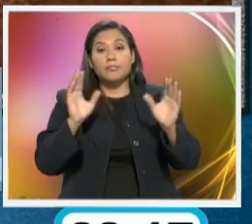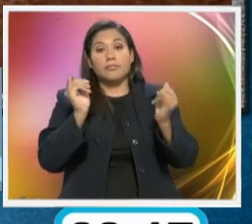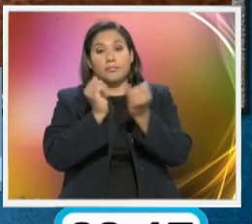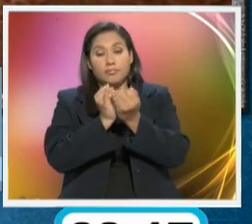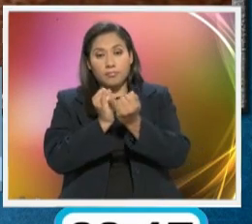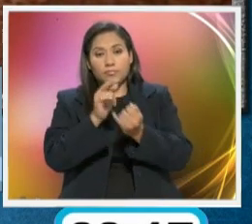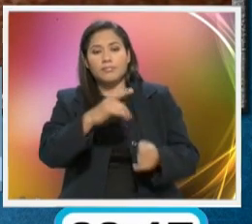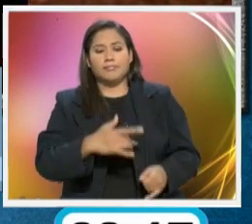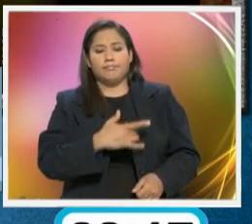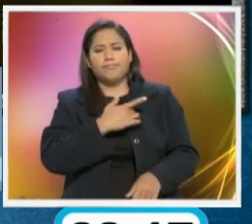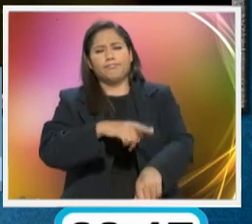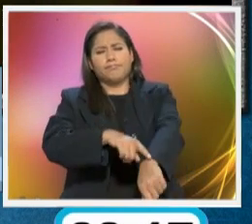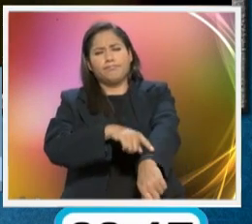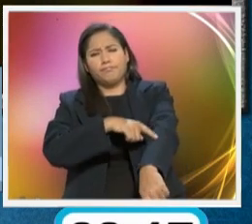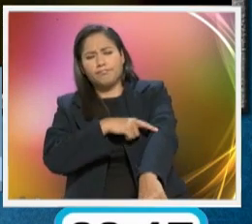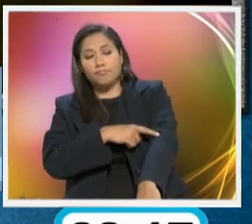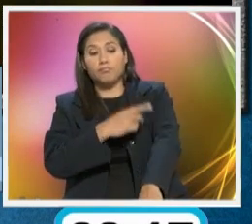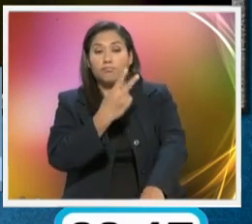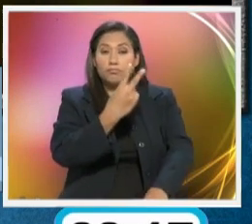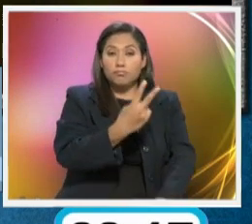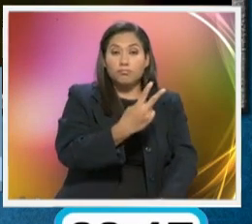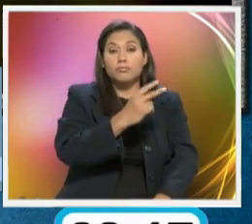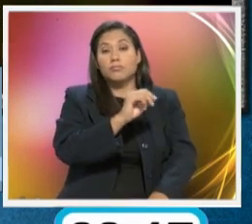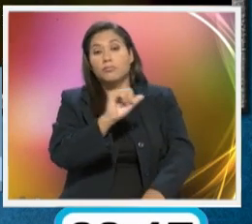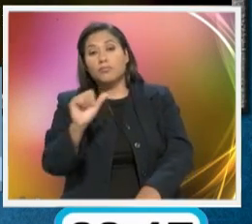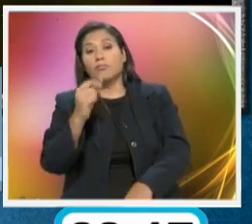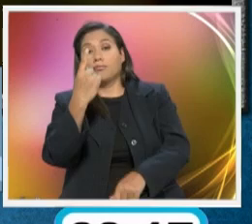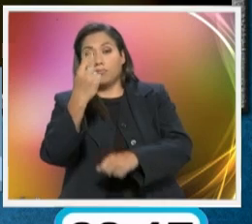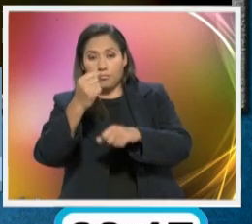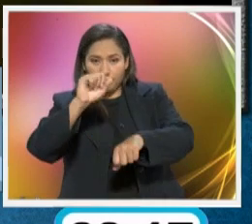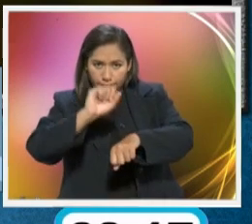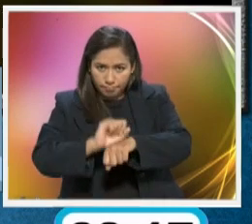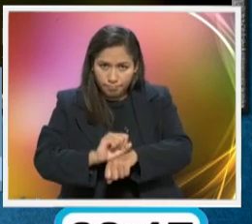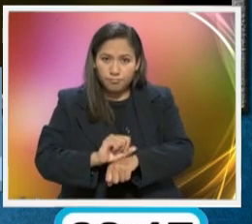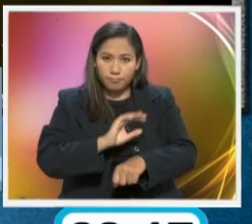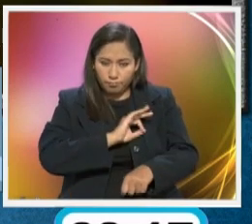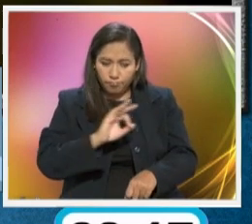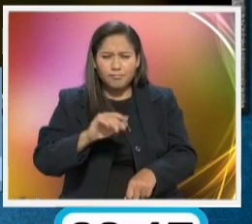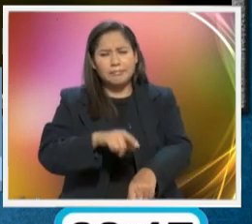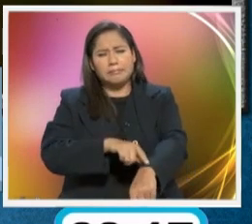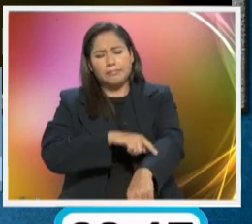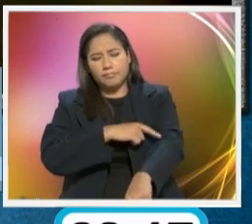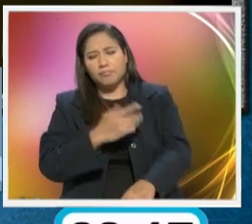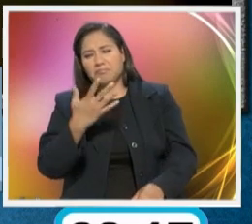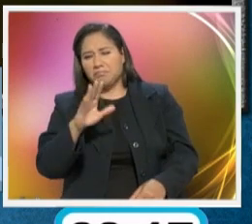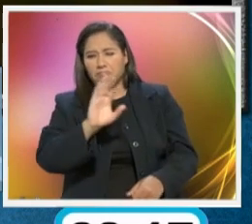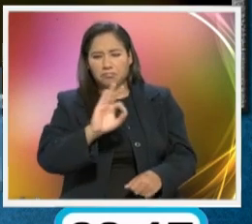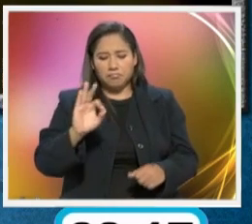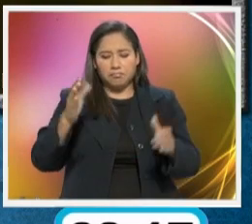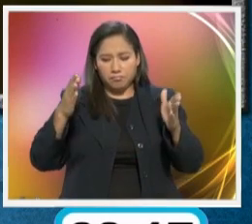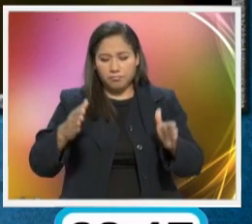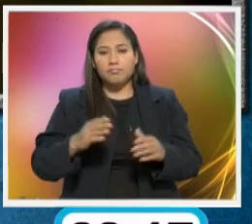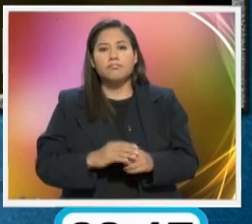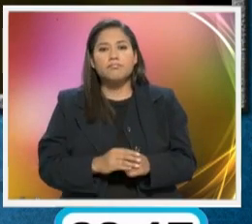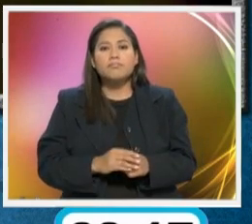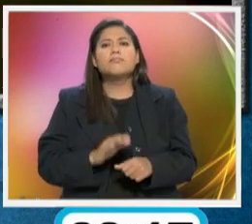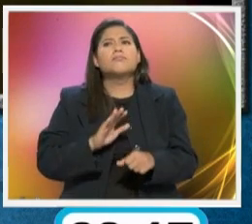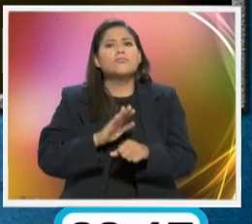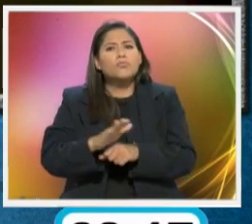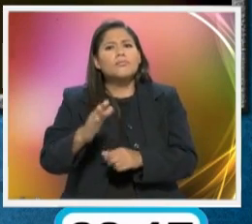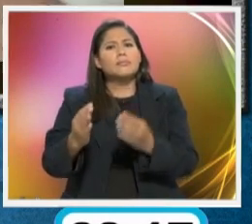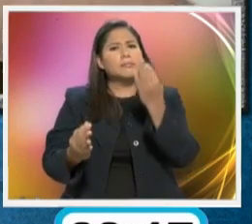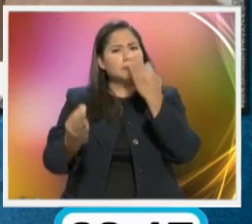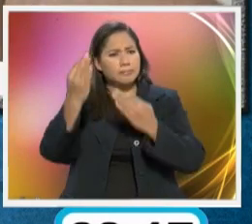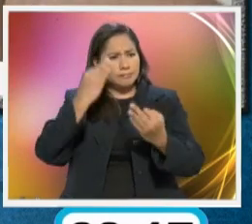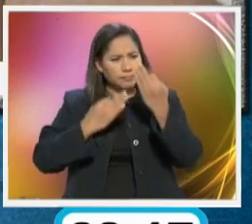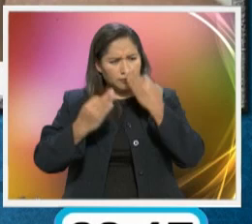síntomas pueden tener una duración desde 2 hasta una semana, 2 días hasta una semana. Más o menos es el periodo que dura. ¿Y cuál es el tratamiento, ya